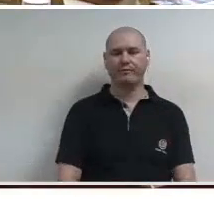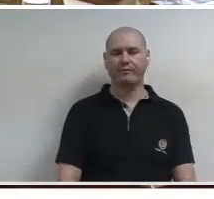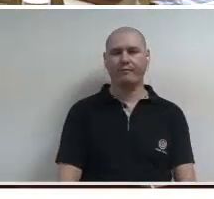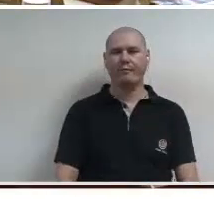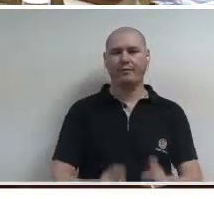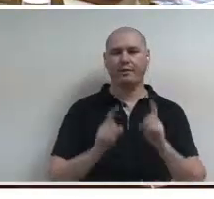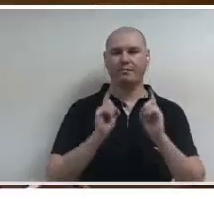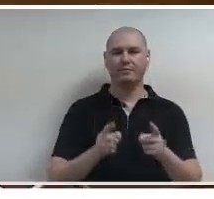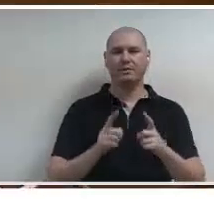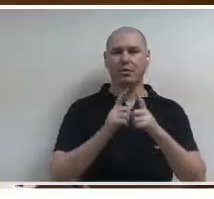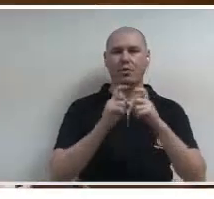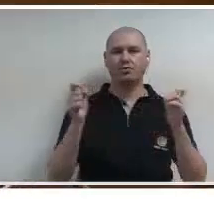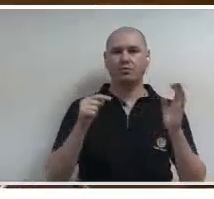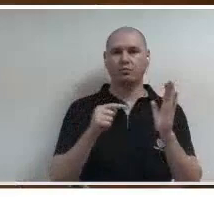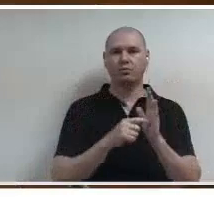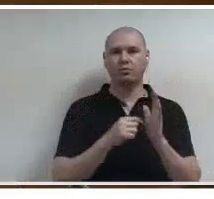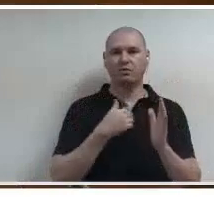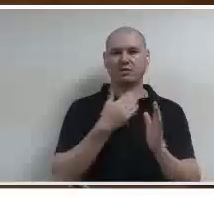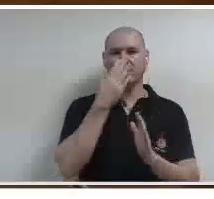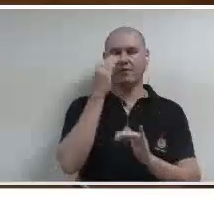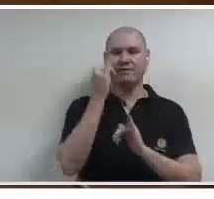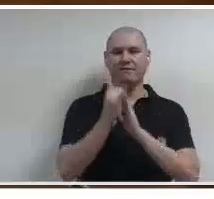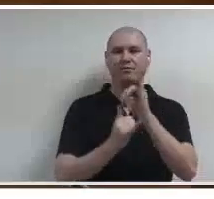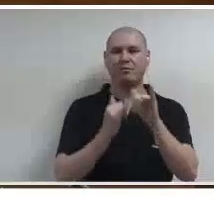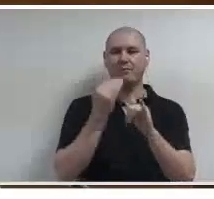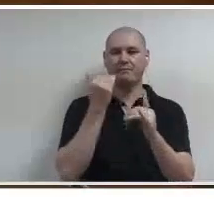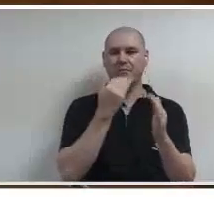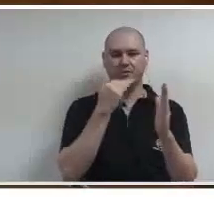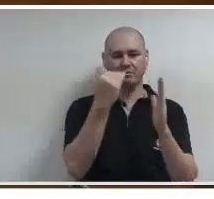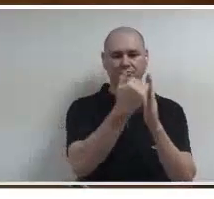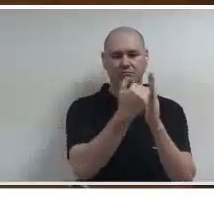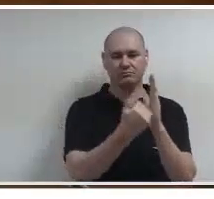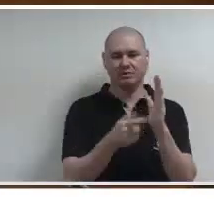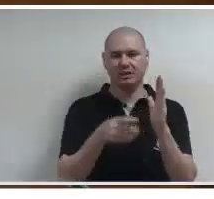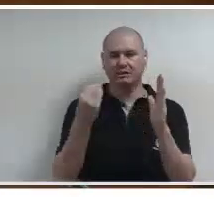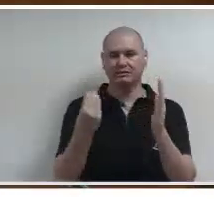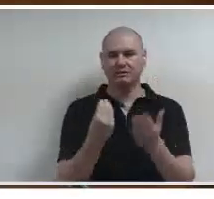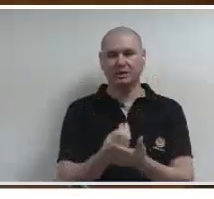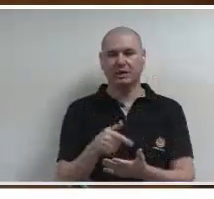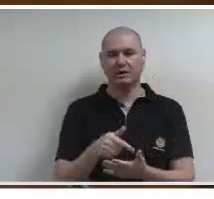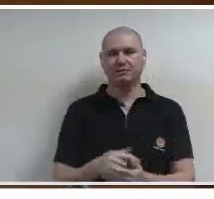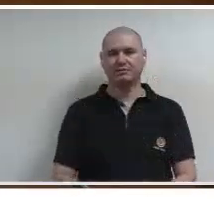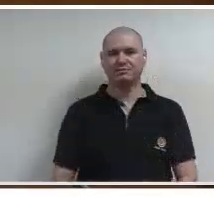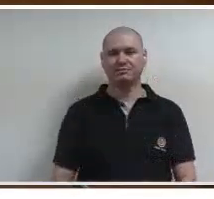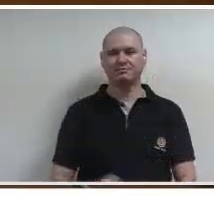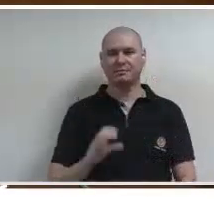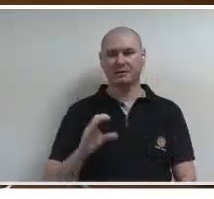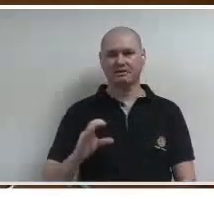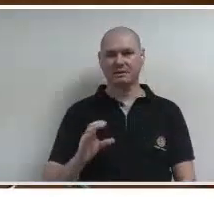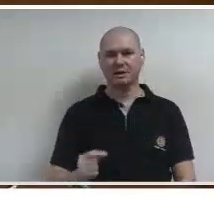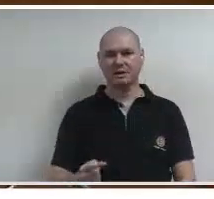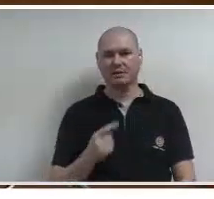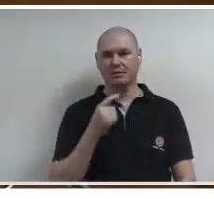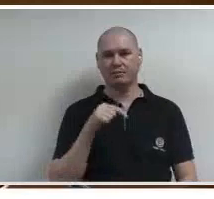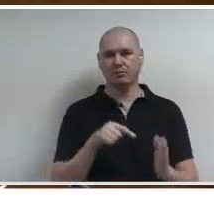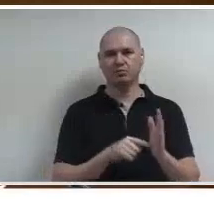PM, ahora acá está Uperire. Ahora, ¿cuál es ahí a mujer va a ir a Maranduceva PM?